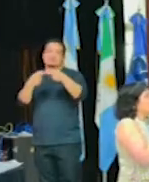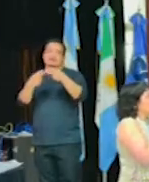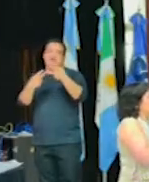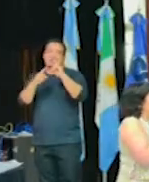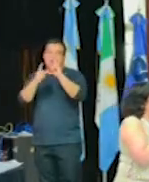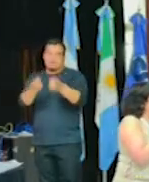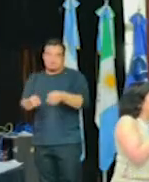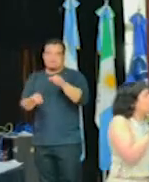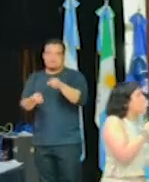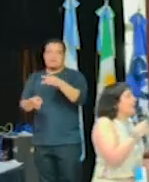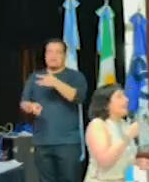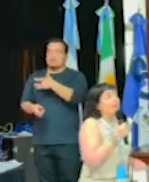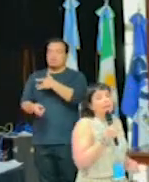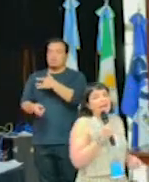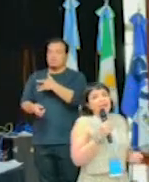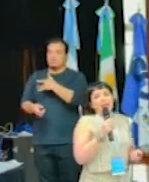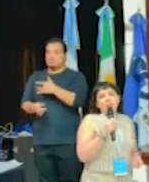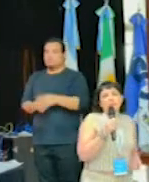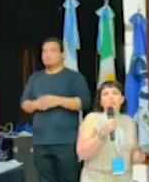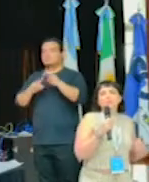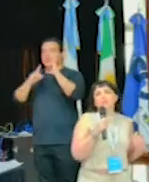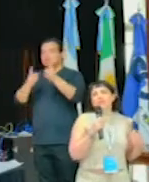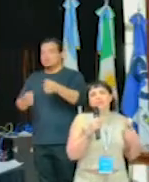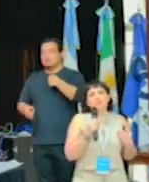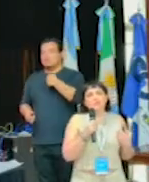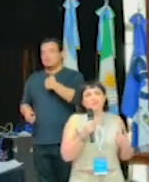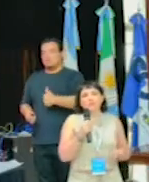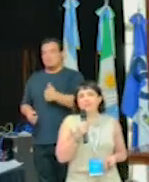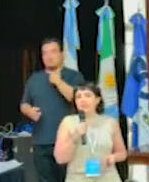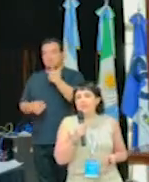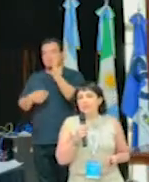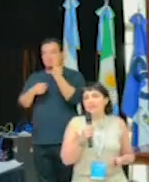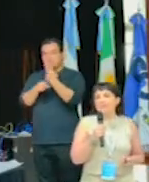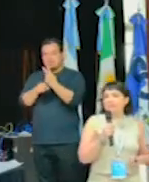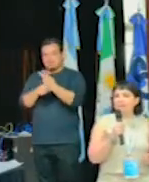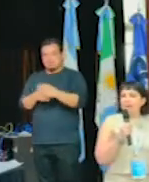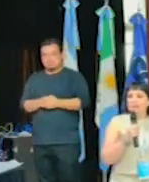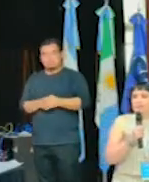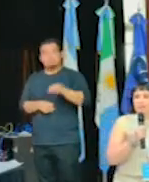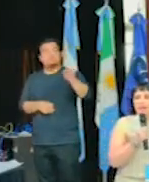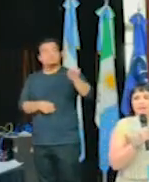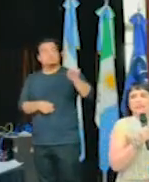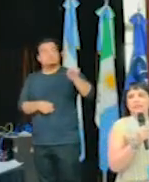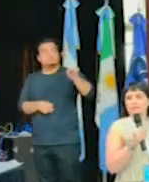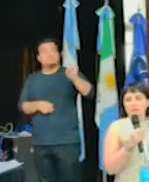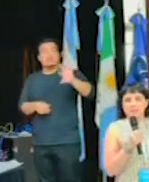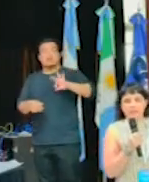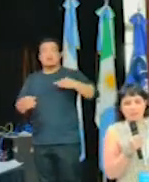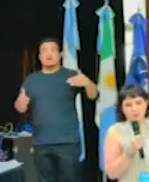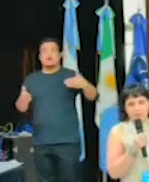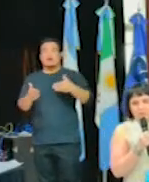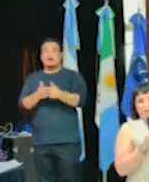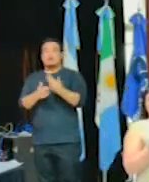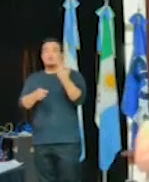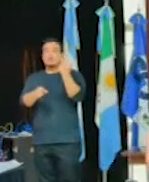y endocrinología. Esto, yo en este momento estoy hace 3 años a cargo de la Dirección de Desarrollo